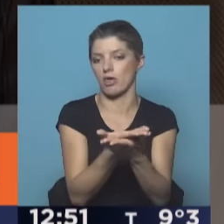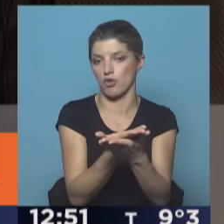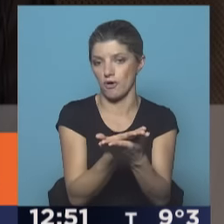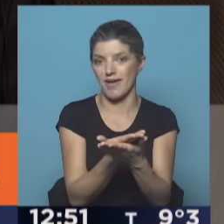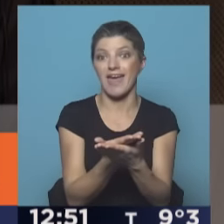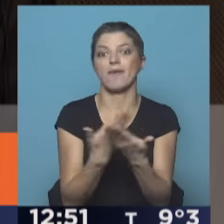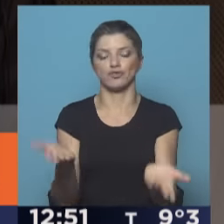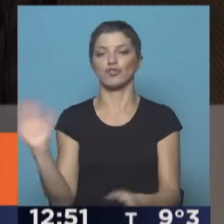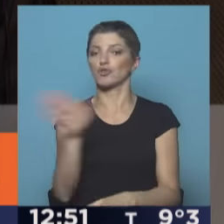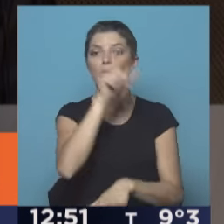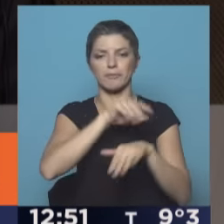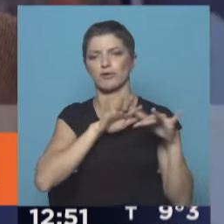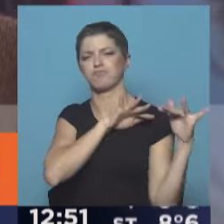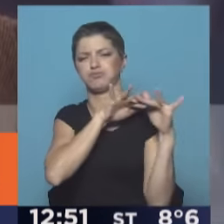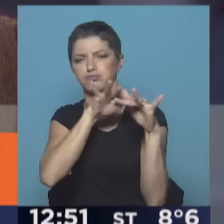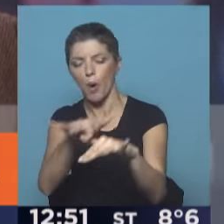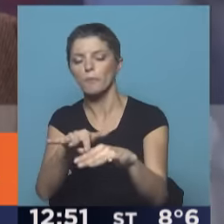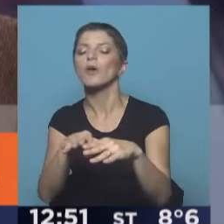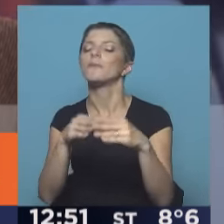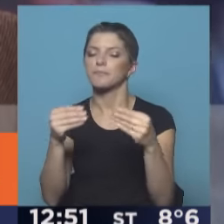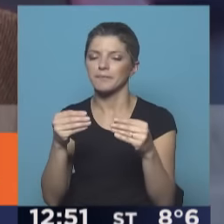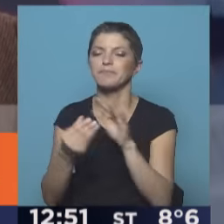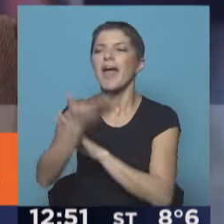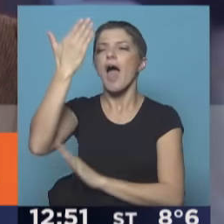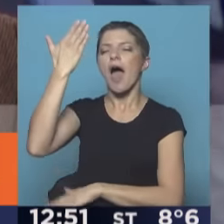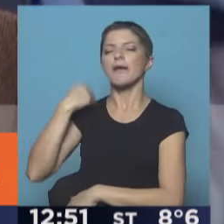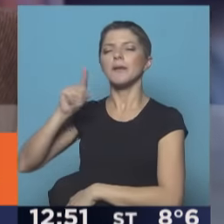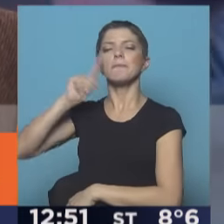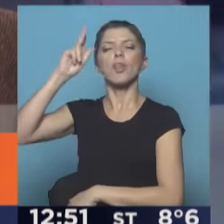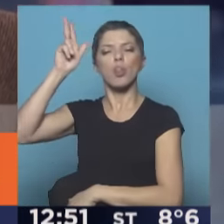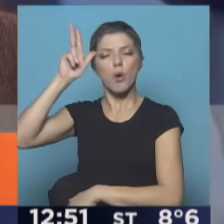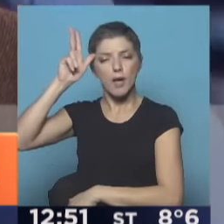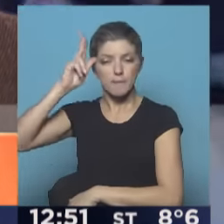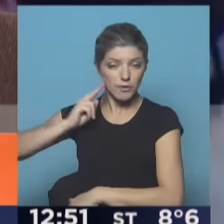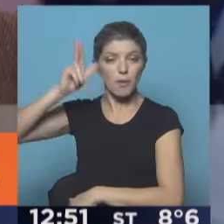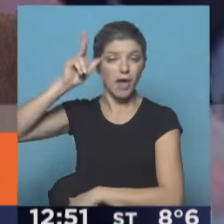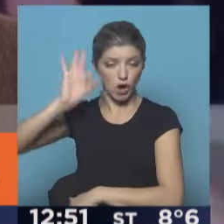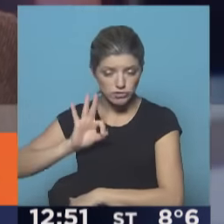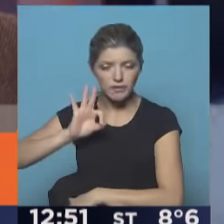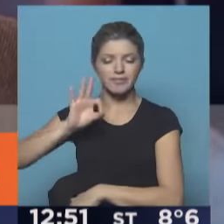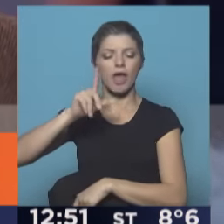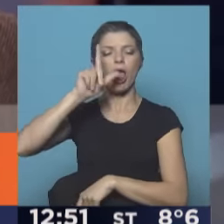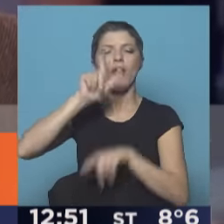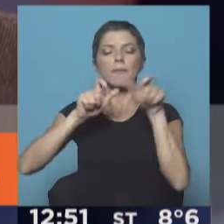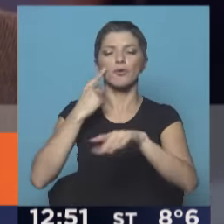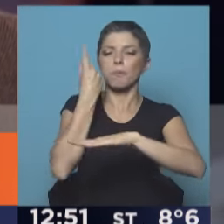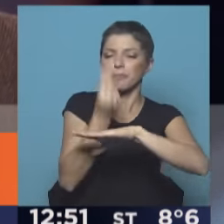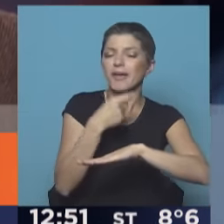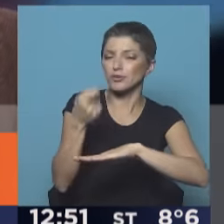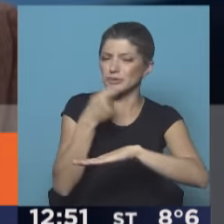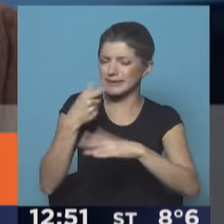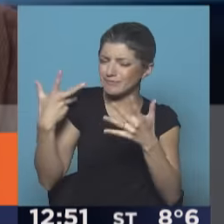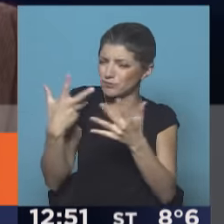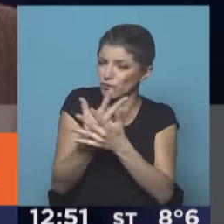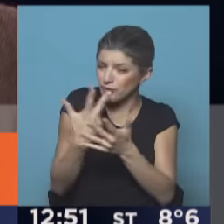gente pasó mal en Turquía no la represión los militares eso no eh dejó huellas muy